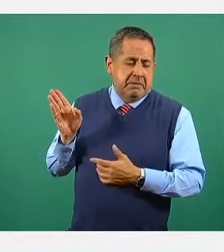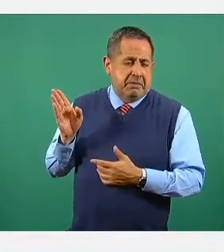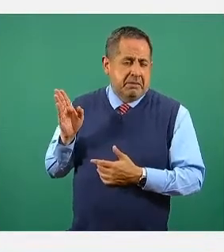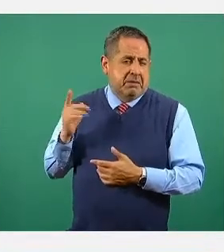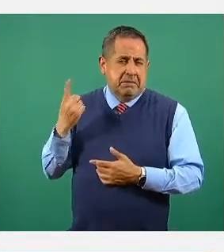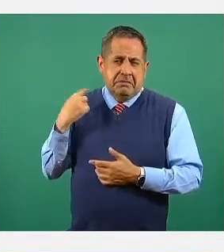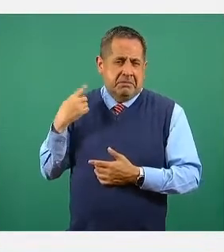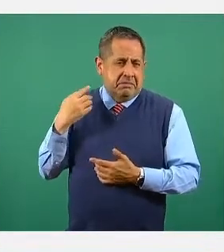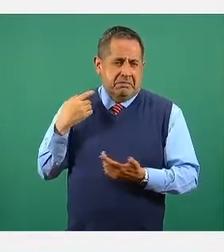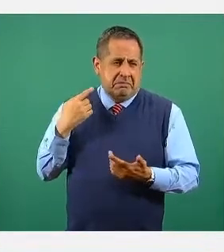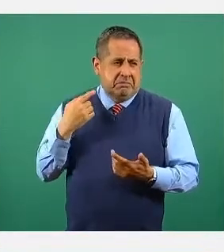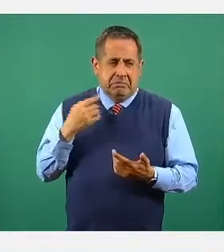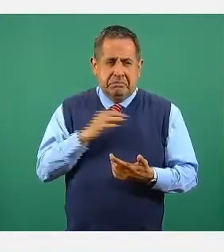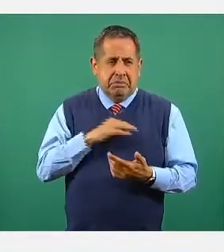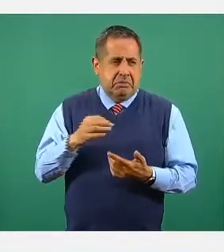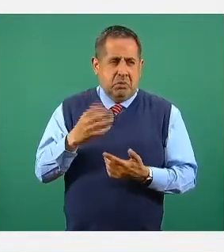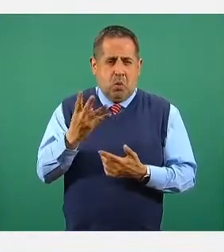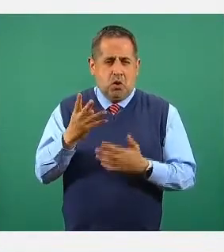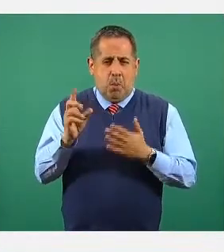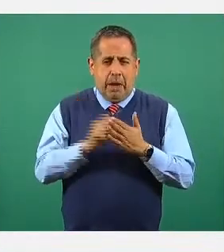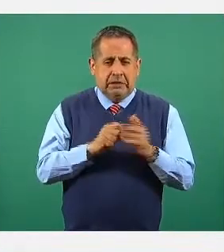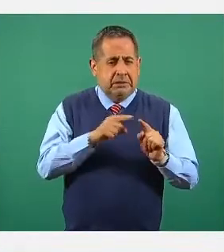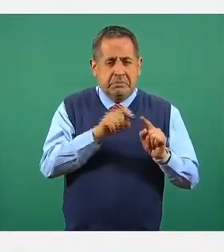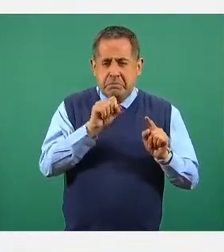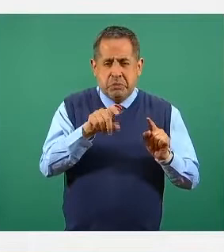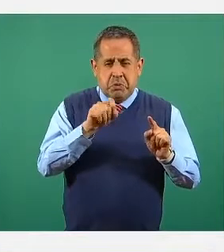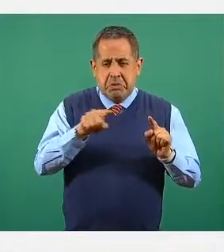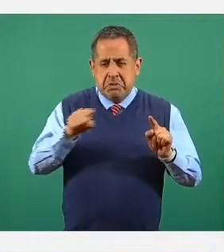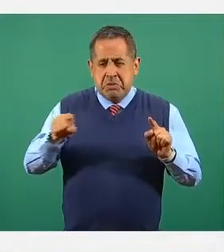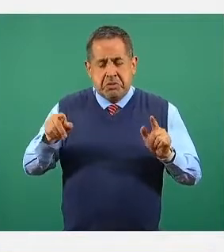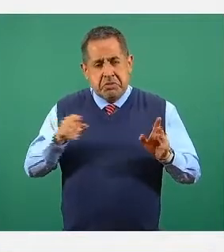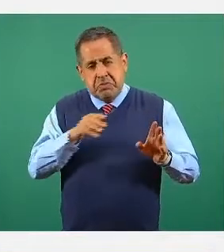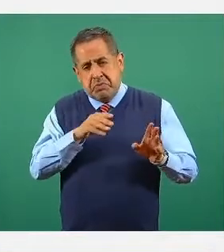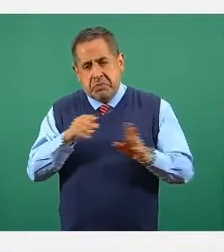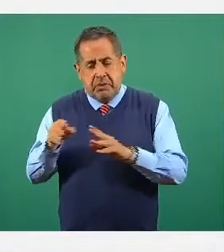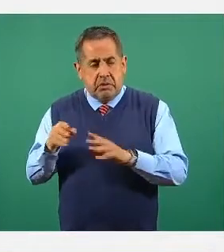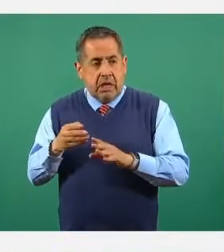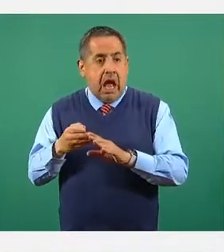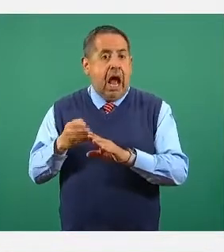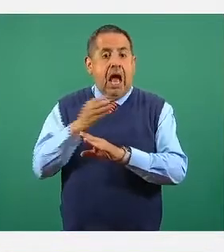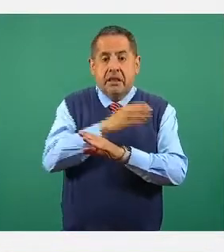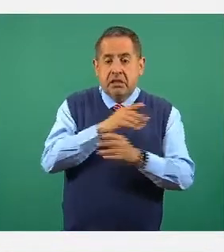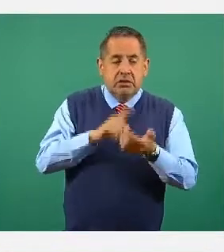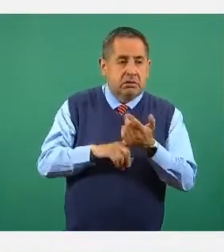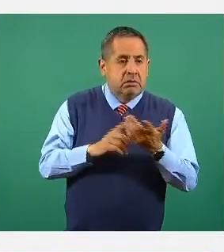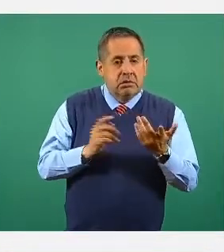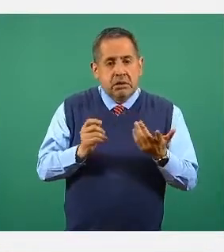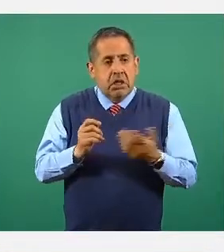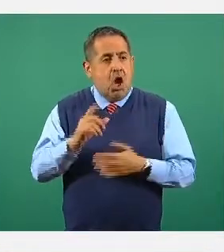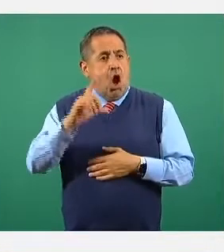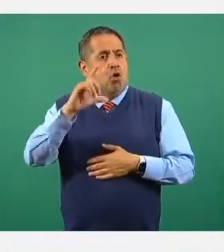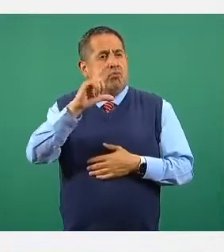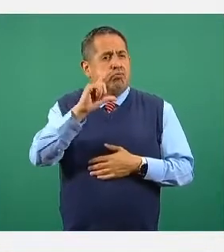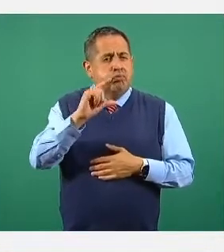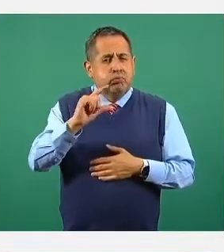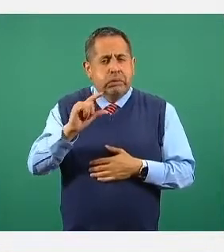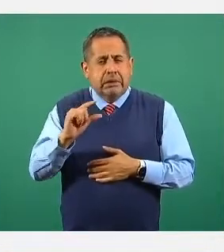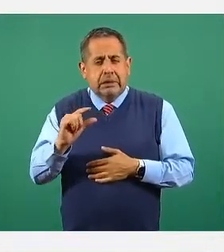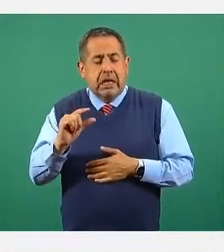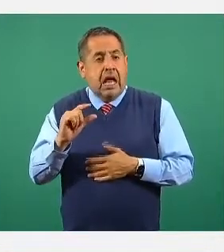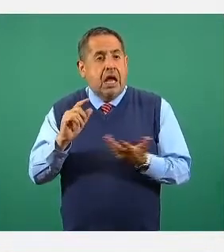los últimos 4 meses, después de haber tenido porcentajes de positividad que llegaron inclusive hasta un